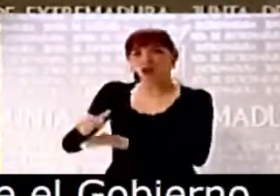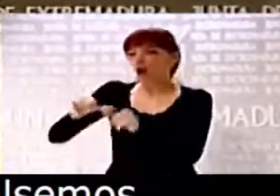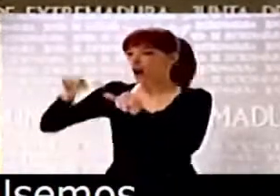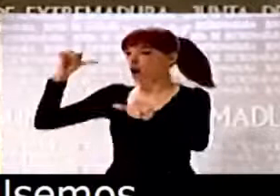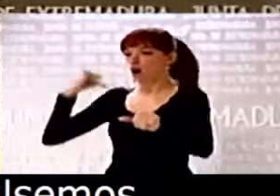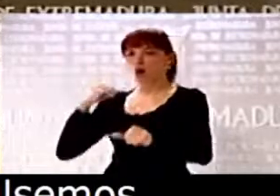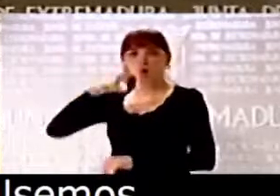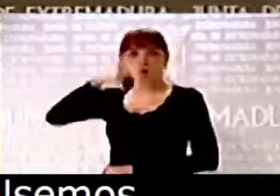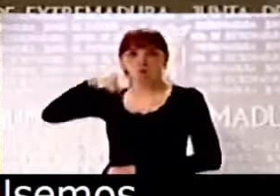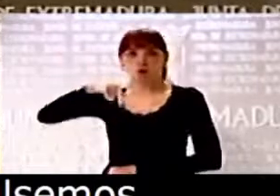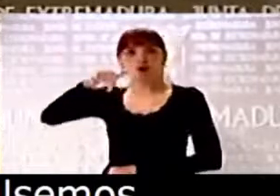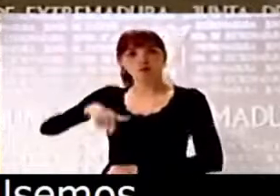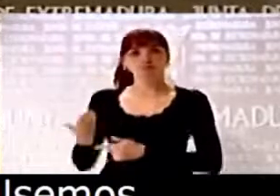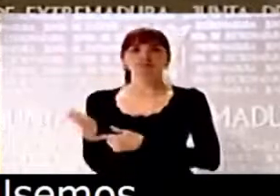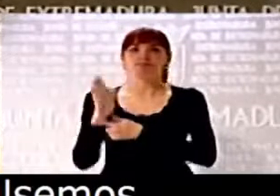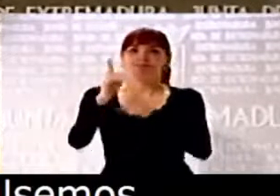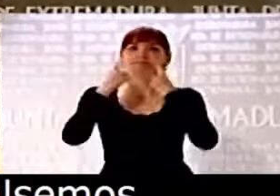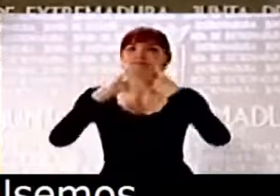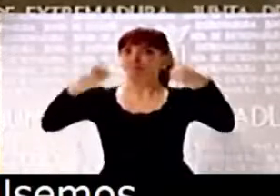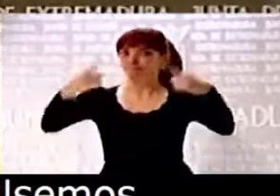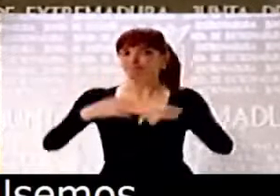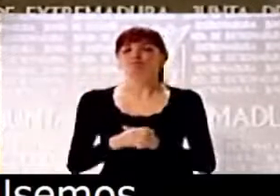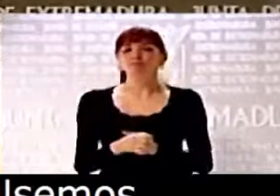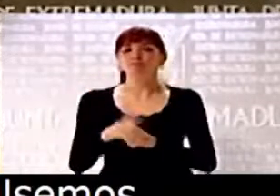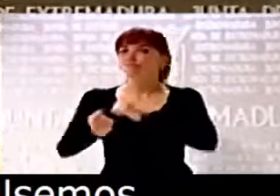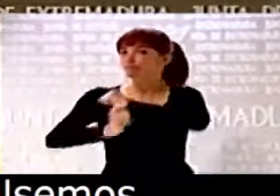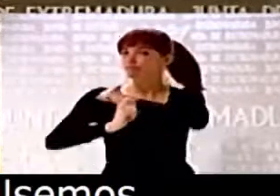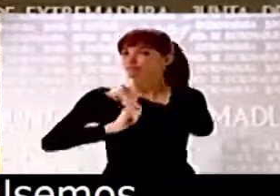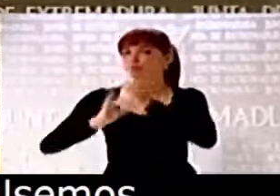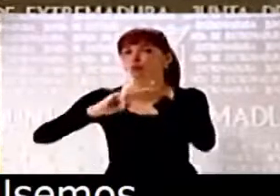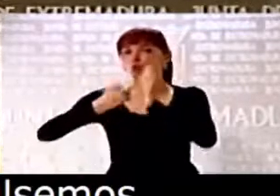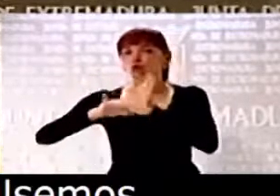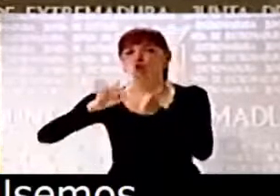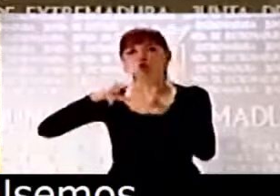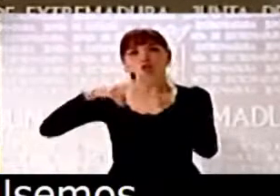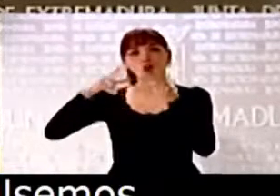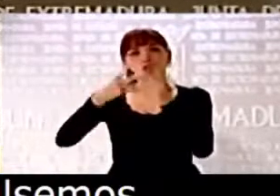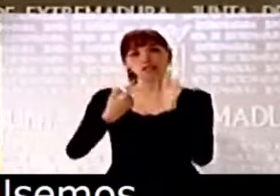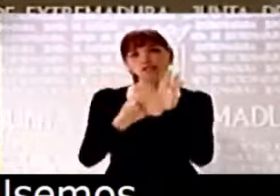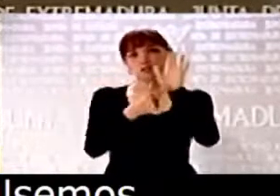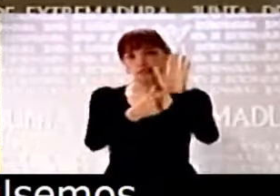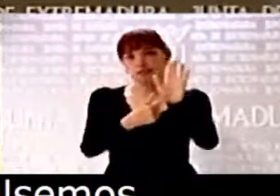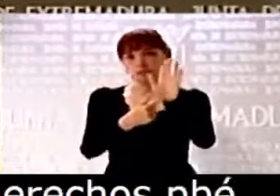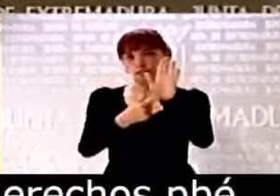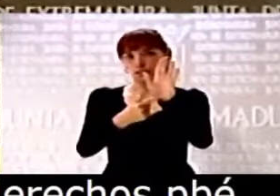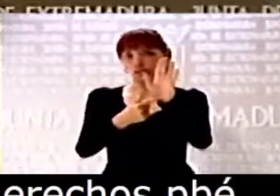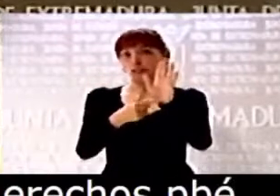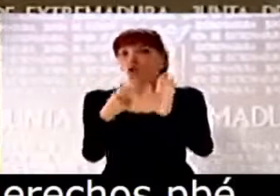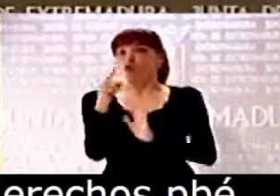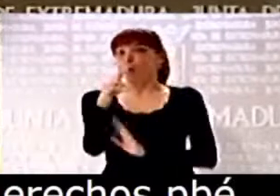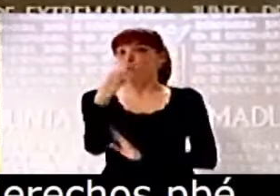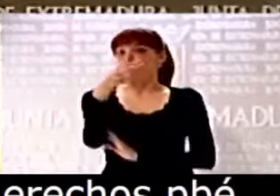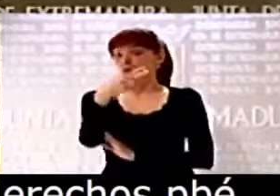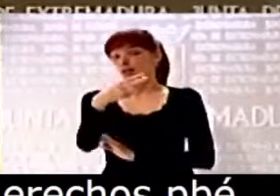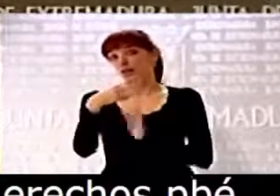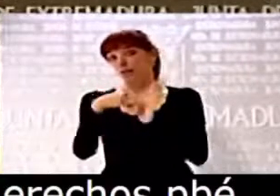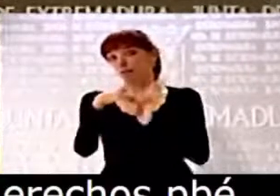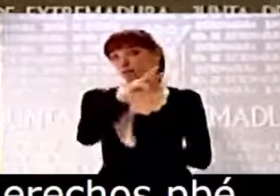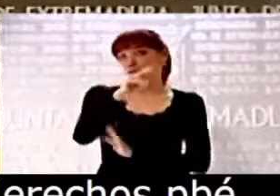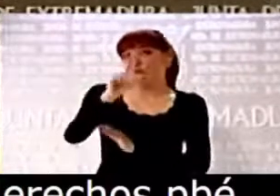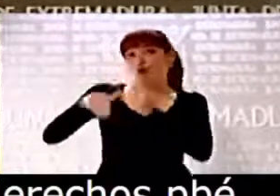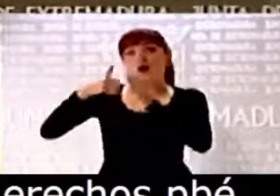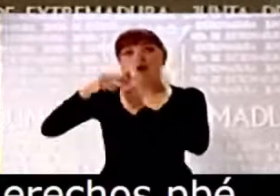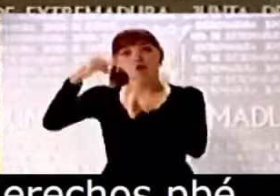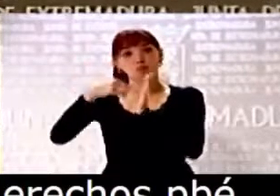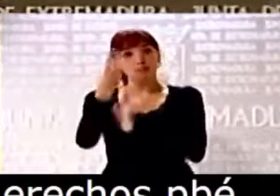presentamos hoy aquí. Esa es la clave de los proyectos sociales que presentamos. Entre el 2021 y el